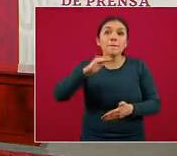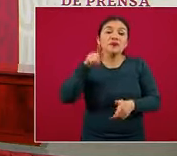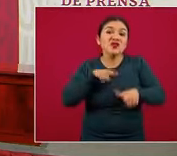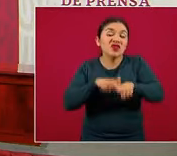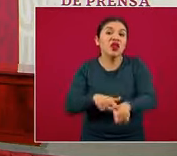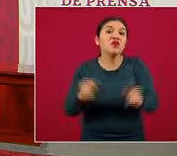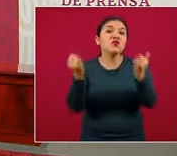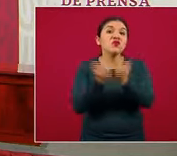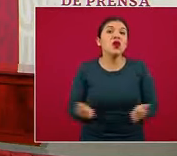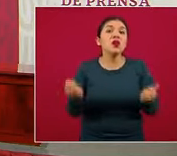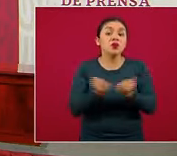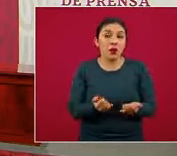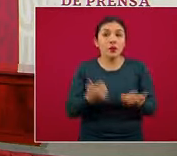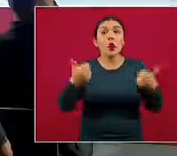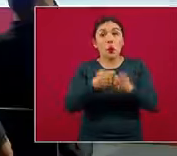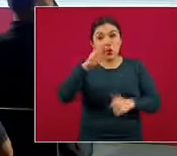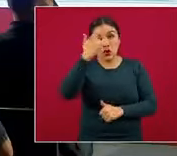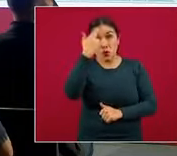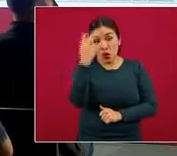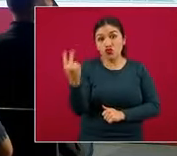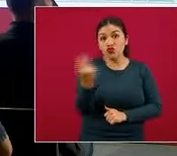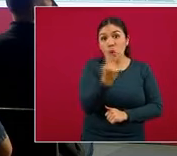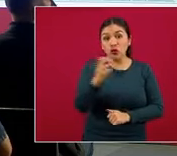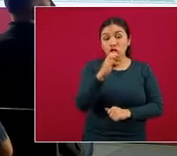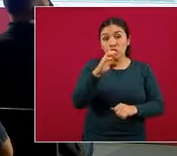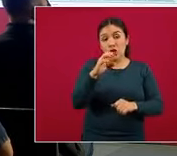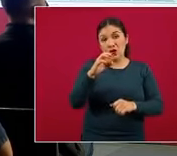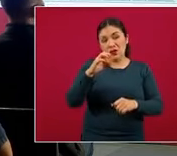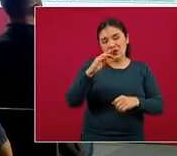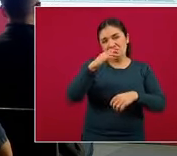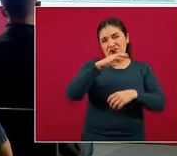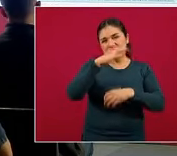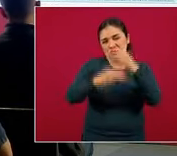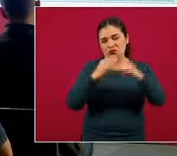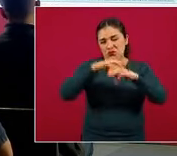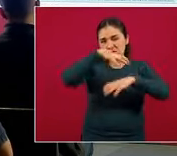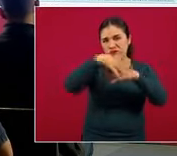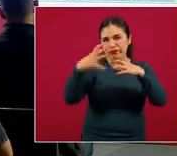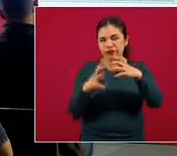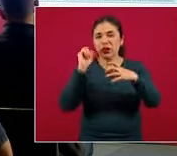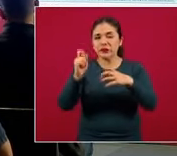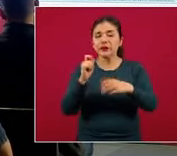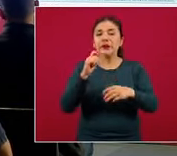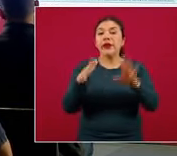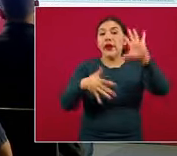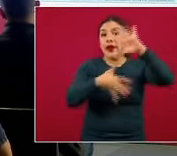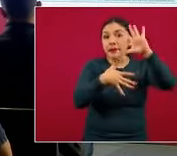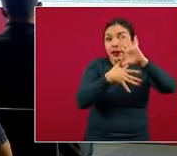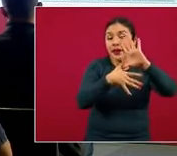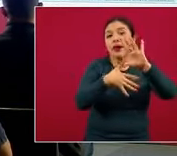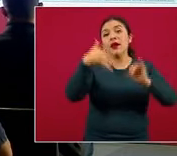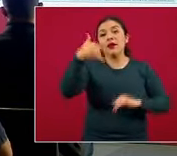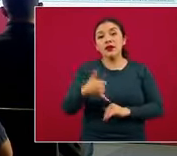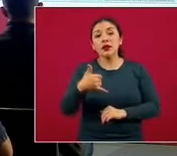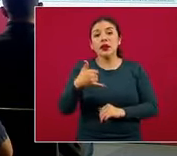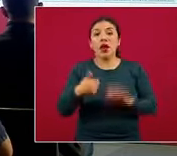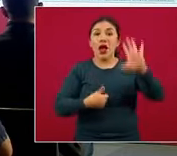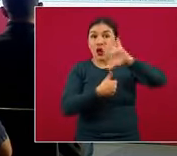mantener, recordando que ambos continentes, tanto América y en este caso la región del norte, que es la que más